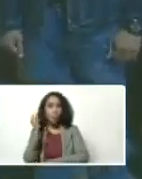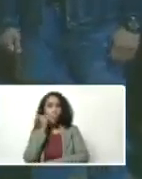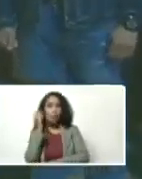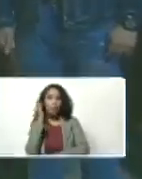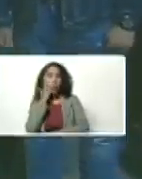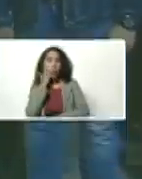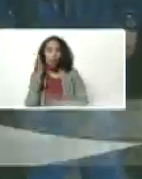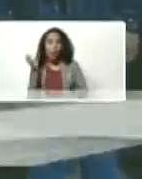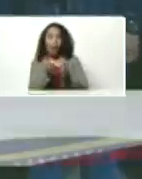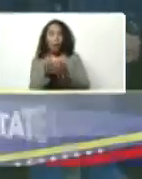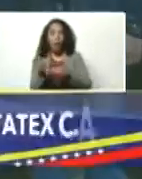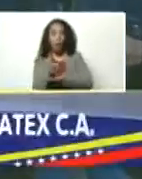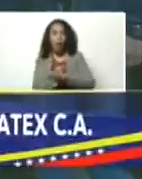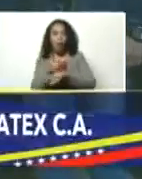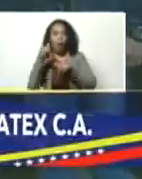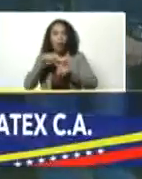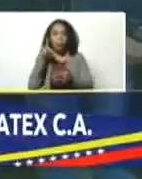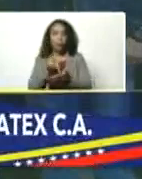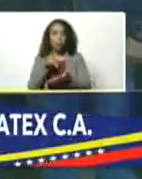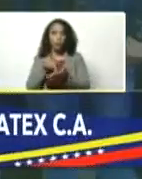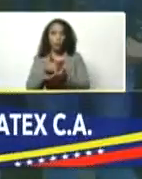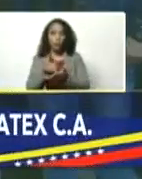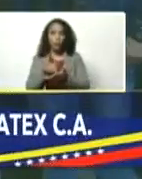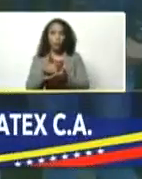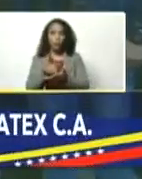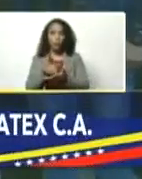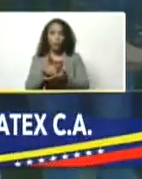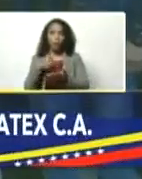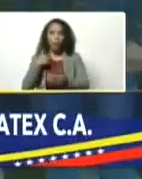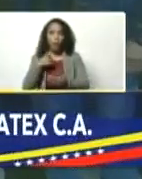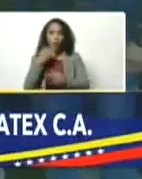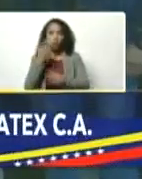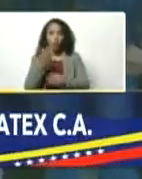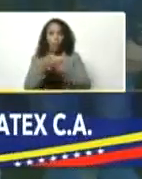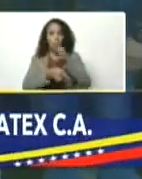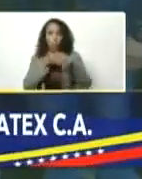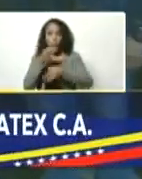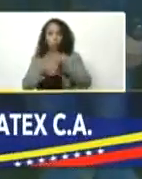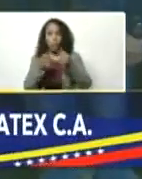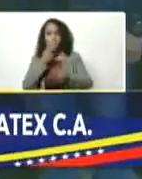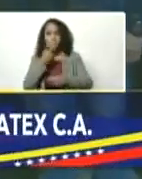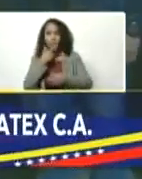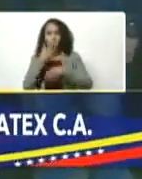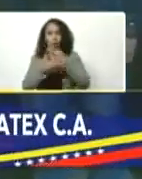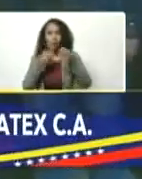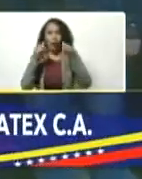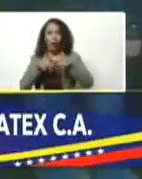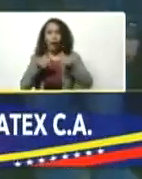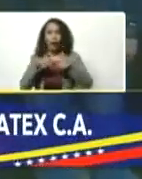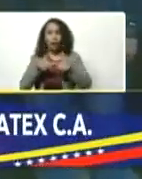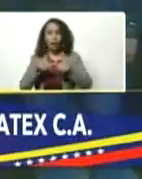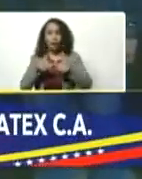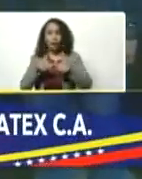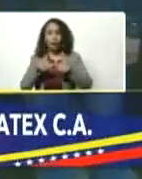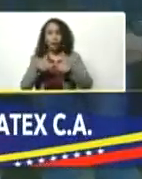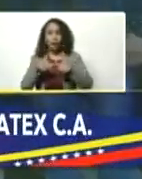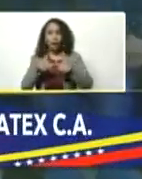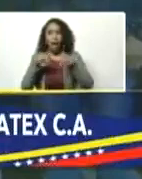de gobierno y aquí está presente. Bueno, Laura, tú explícanos lo bello que hacen aquí en Sax